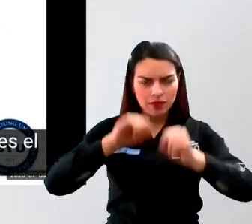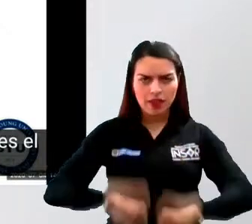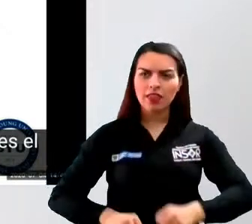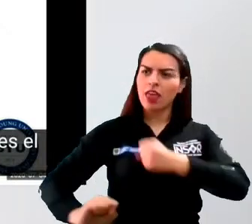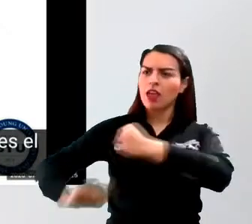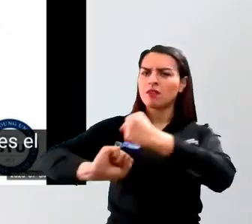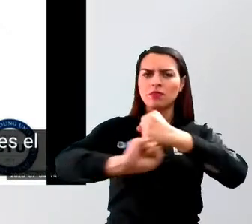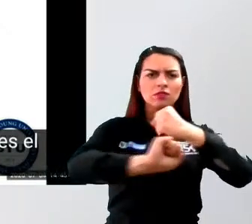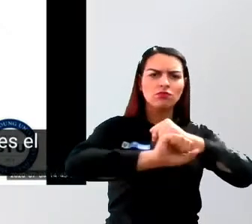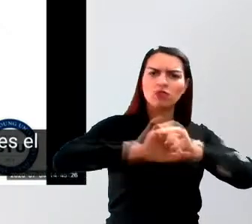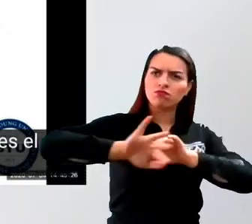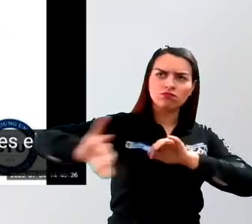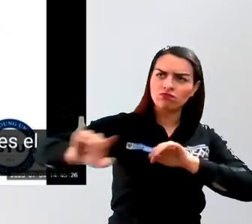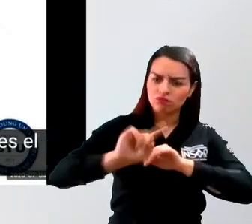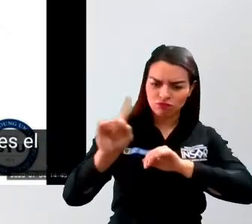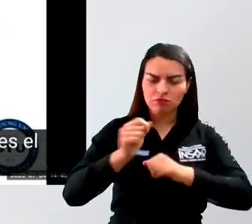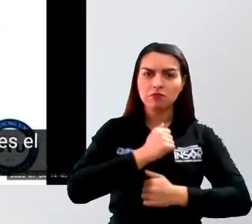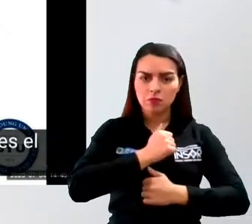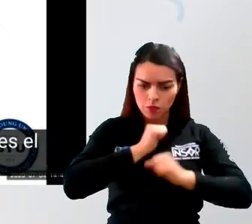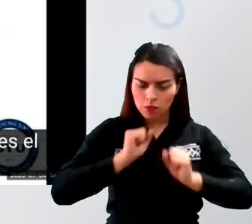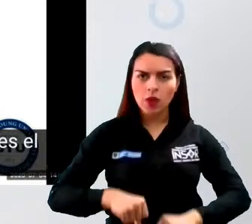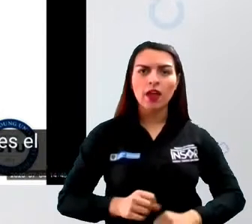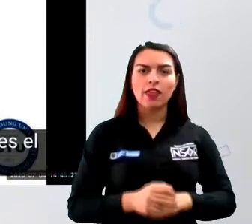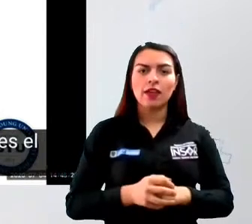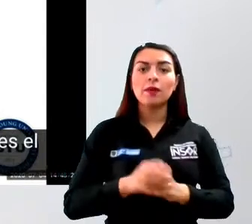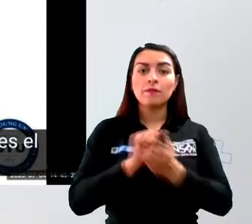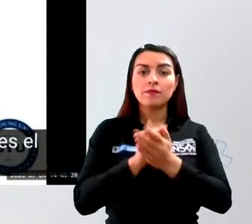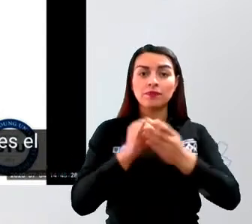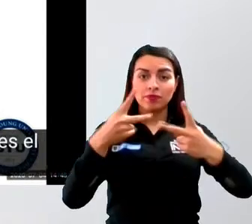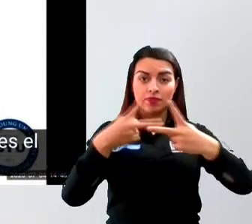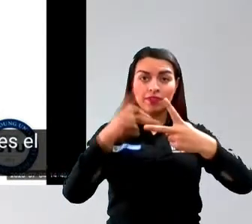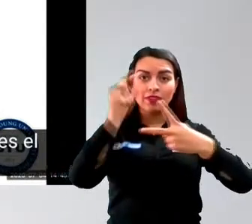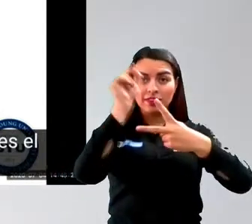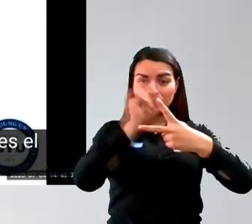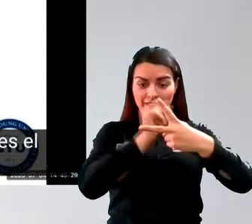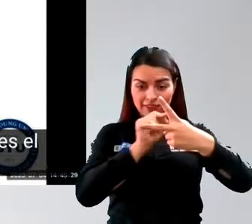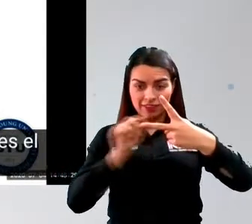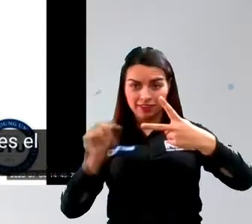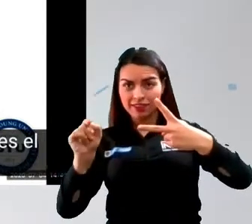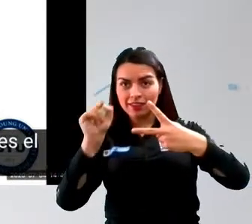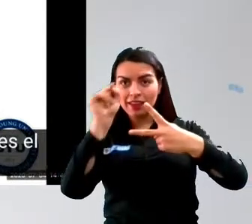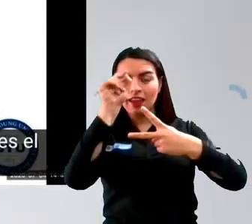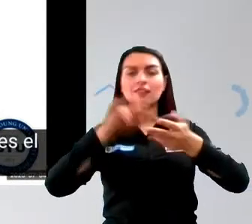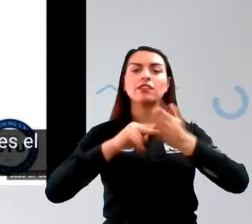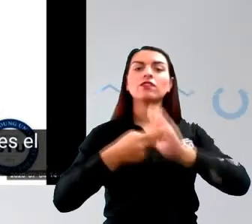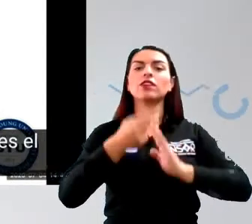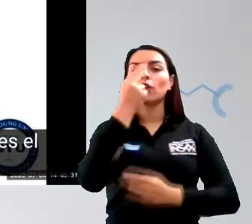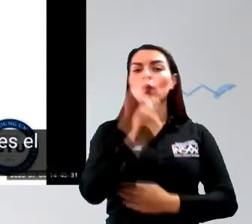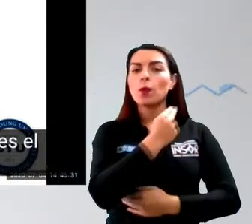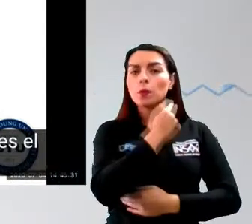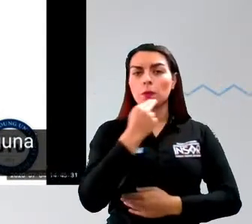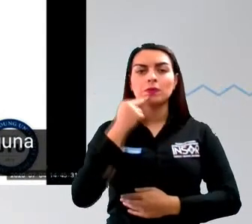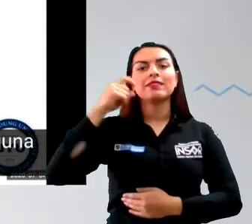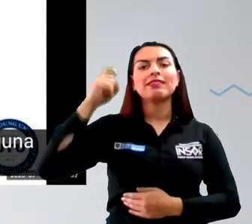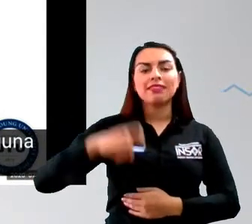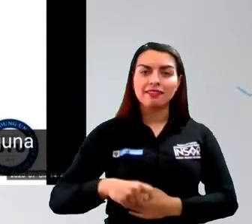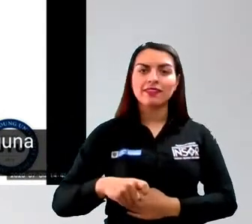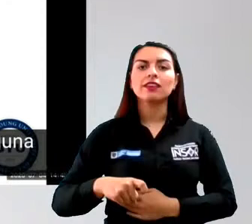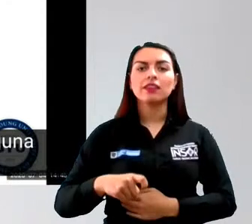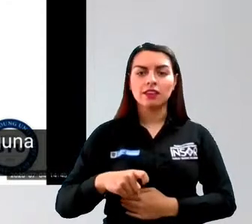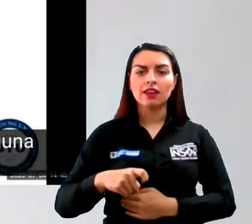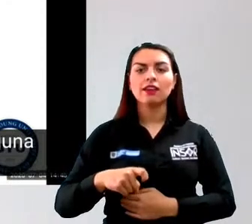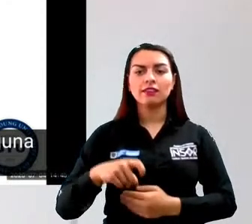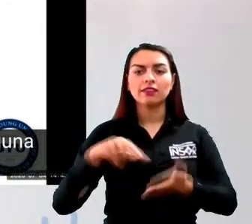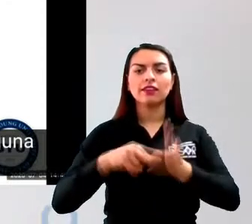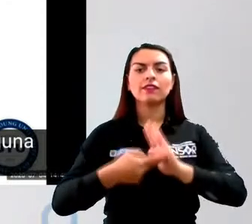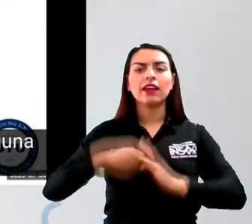nadie más. Y esta línea de puntos en el exterior del triángulo es el compromiso necesario para el